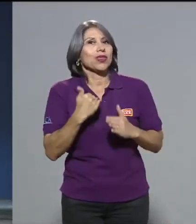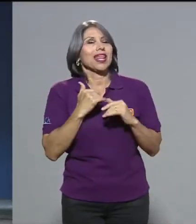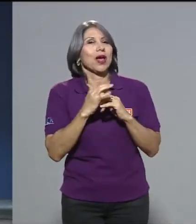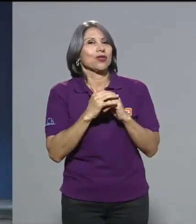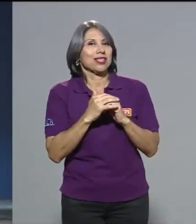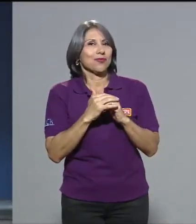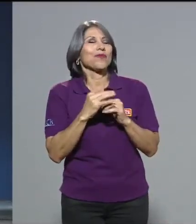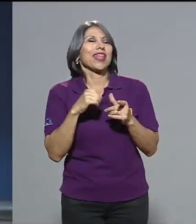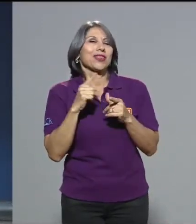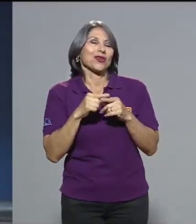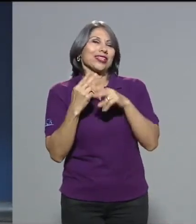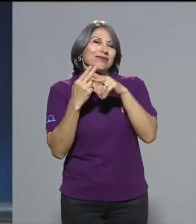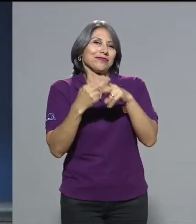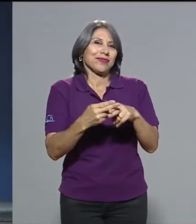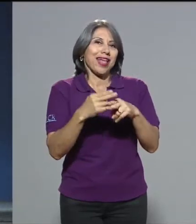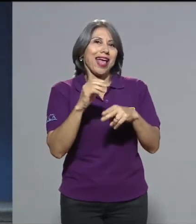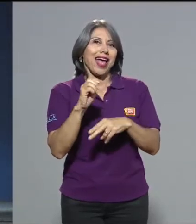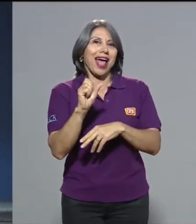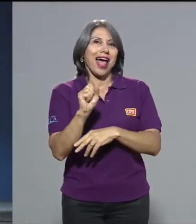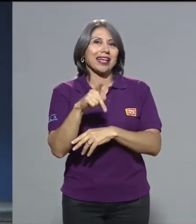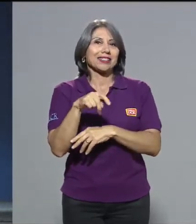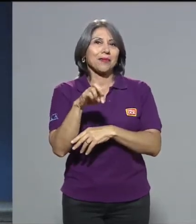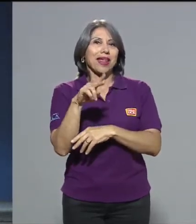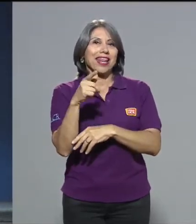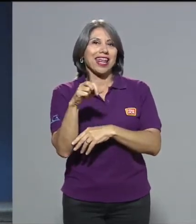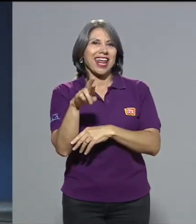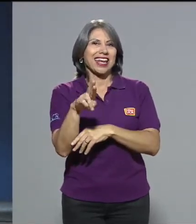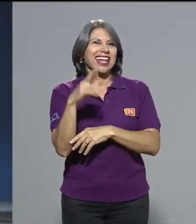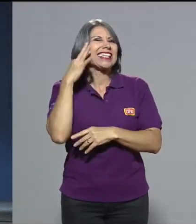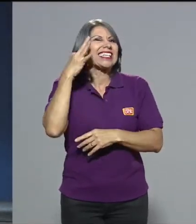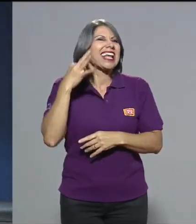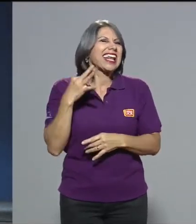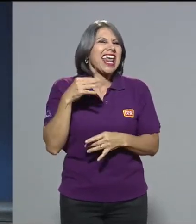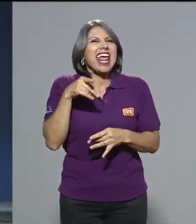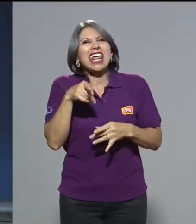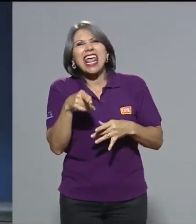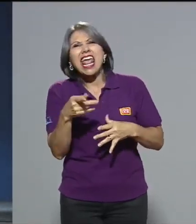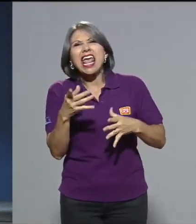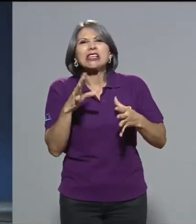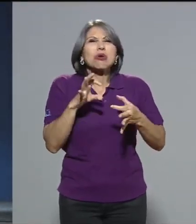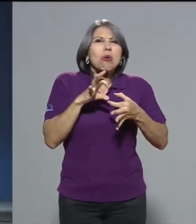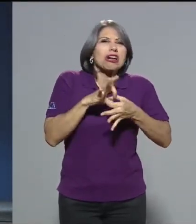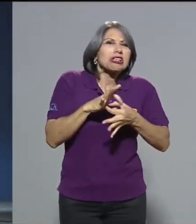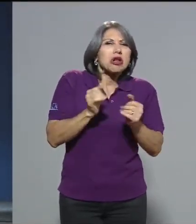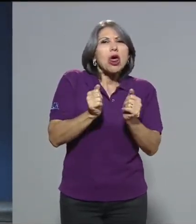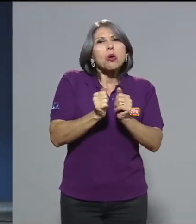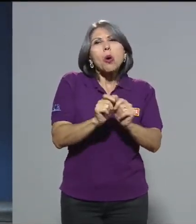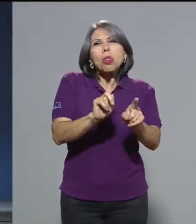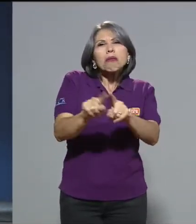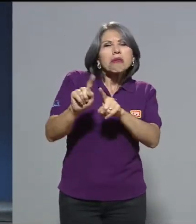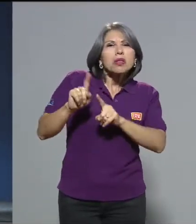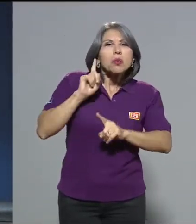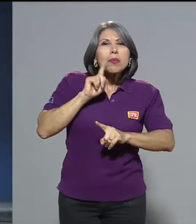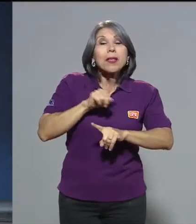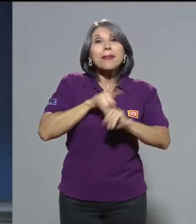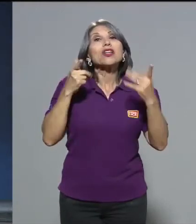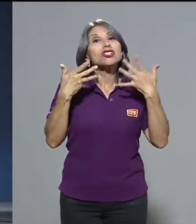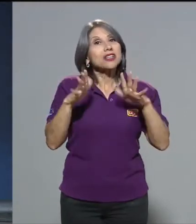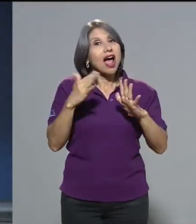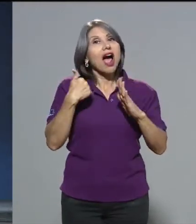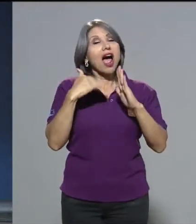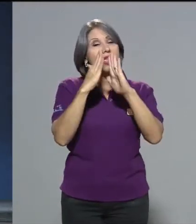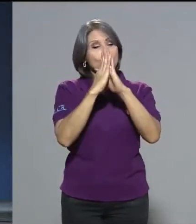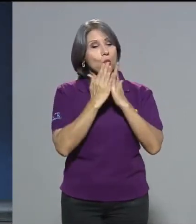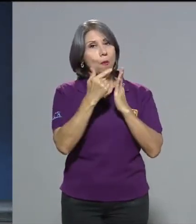Asperger son genios, etcétera, que son mitos que hay, ¿verdad? Pero en realidad existe un manual de clasificación de los trastornos